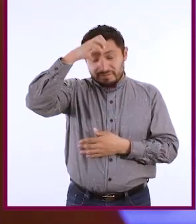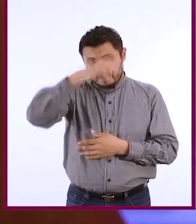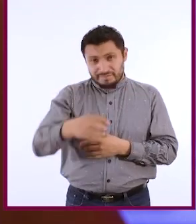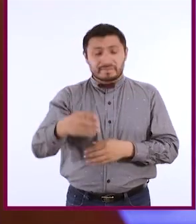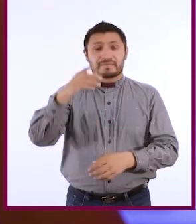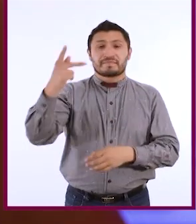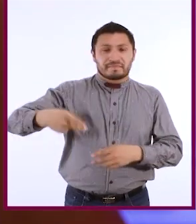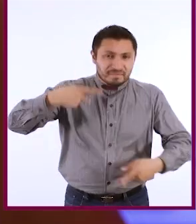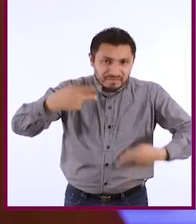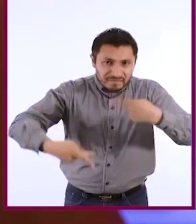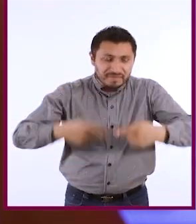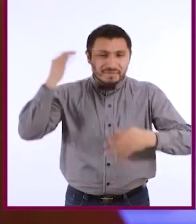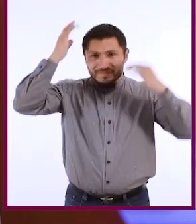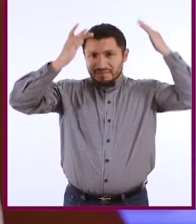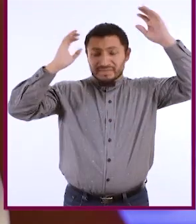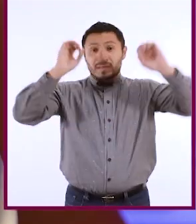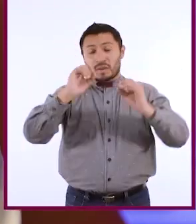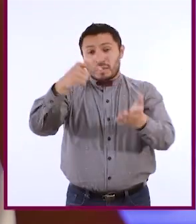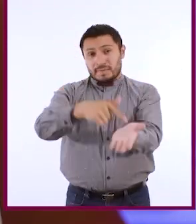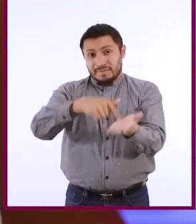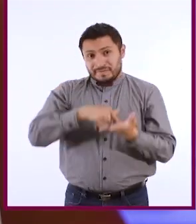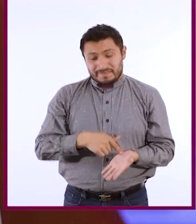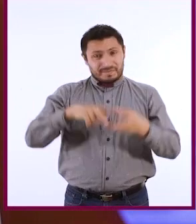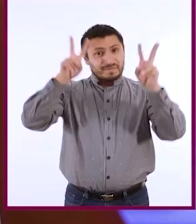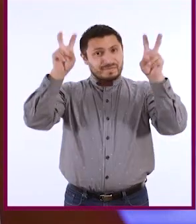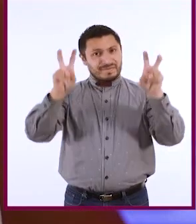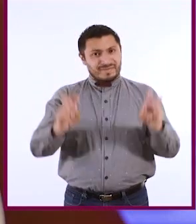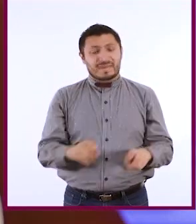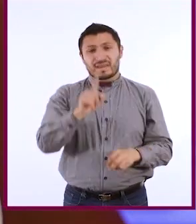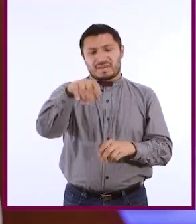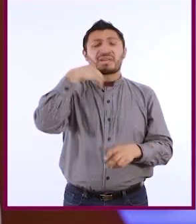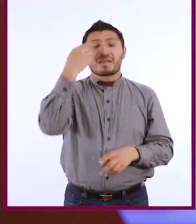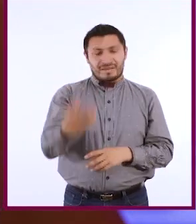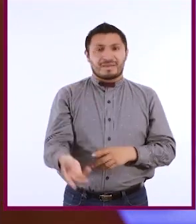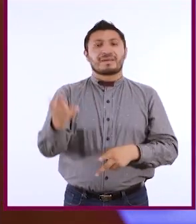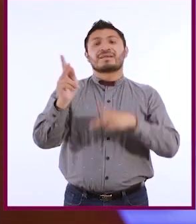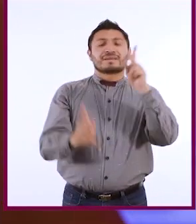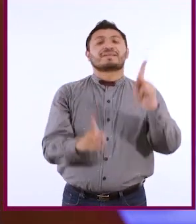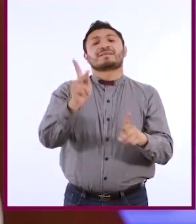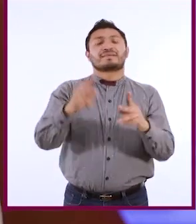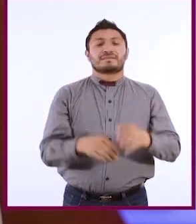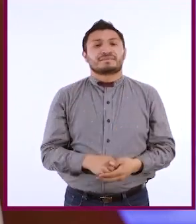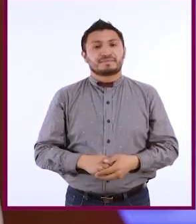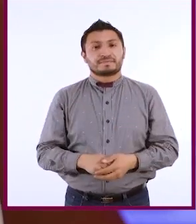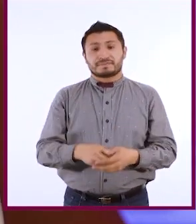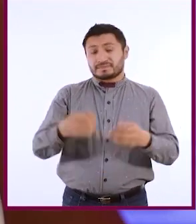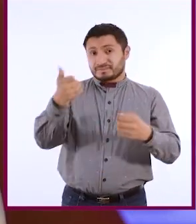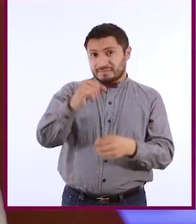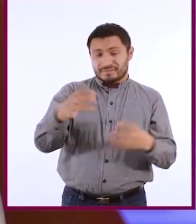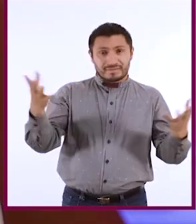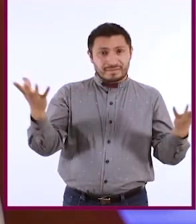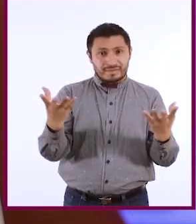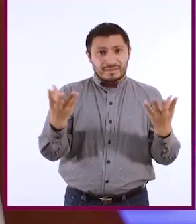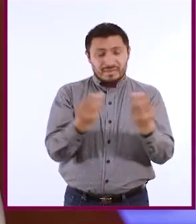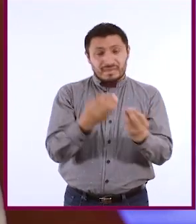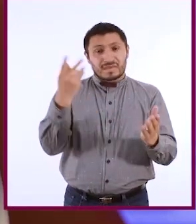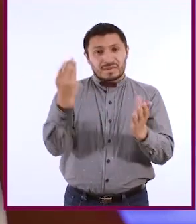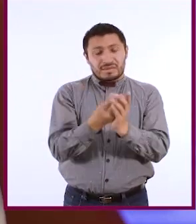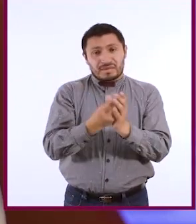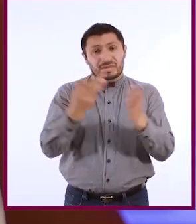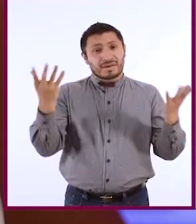enviarnos preguntas, reflexiones o proponernos algunos otros temas que te gustaría que abordáramos. Así que haz este programa con